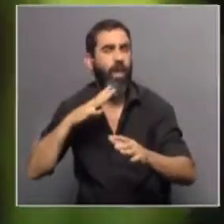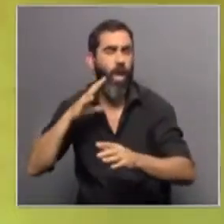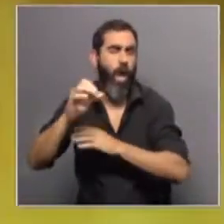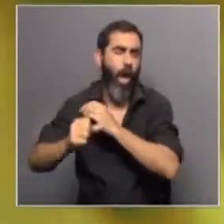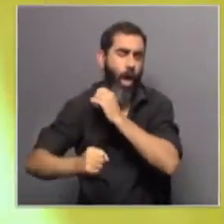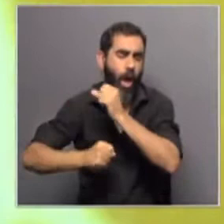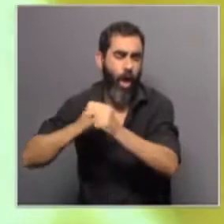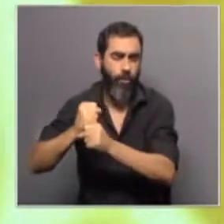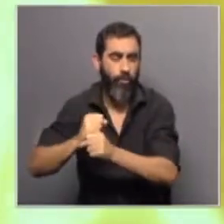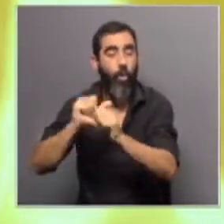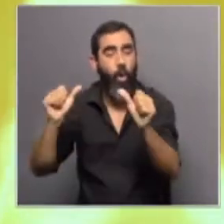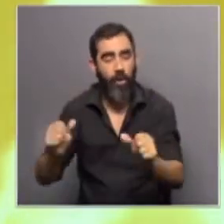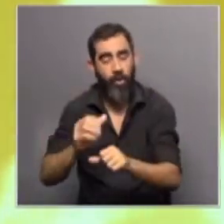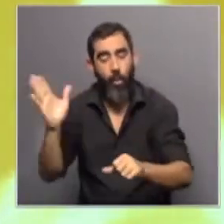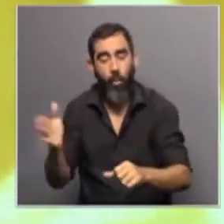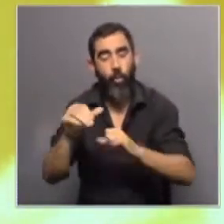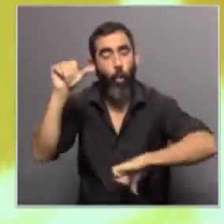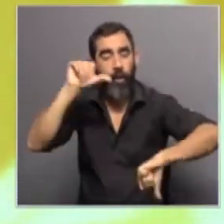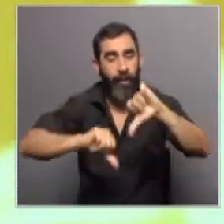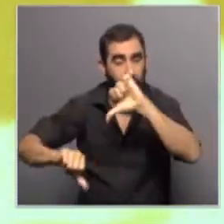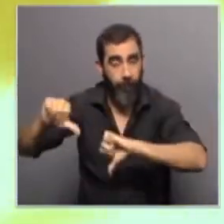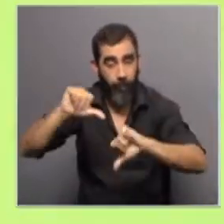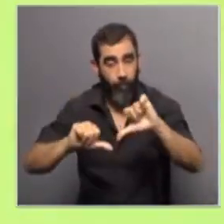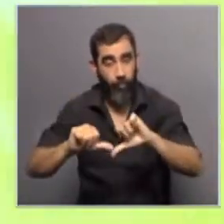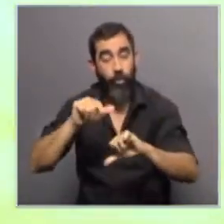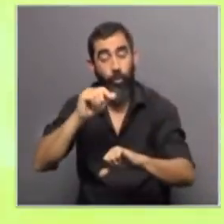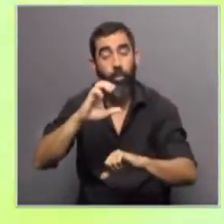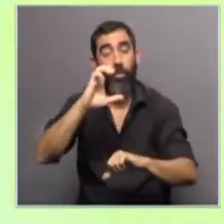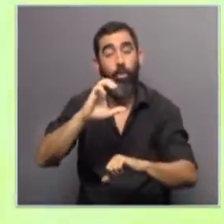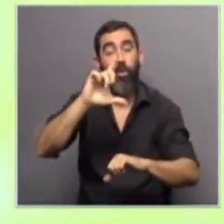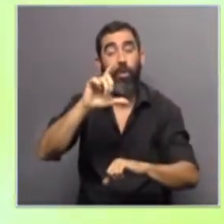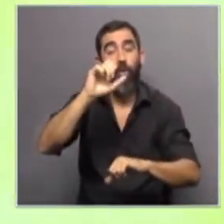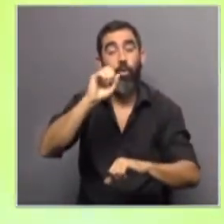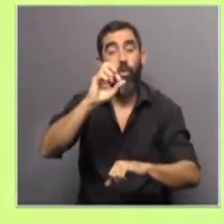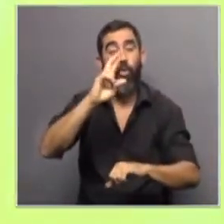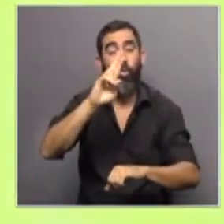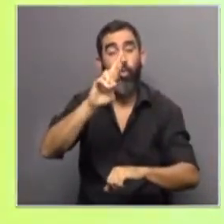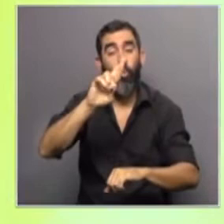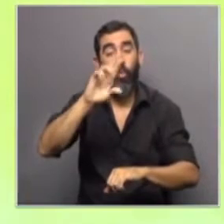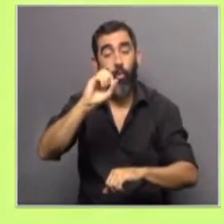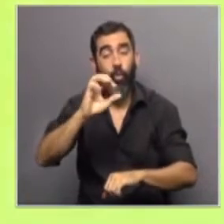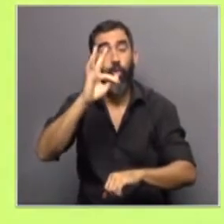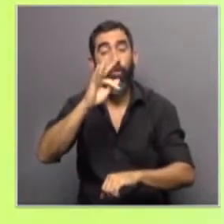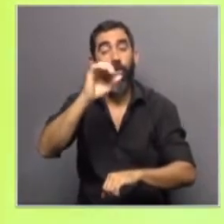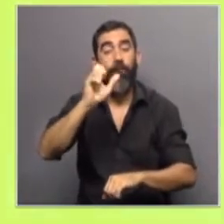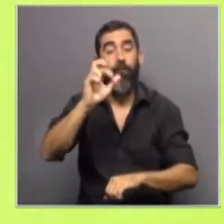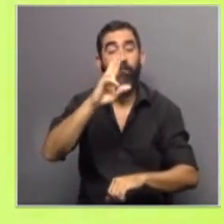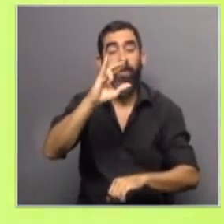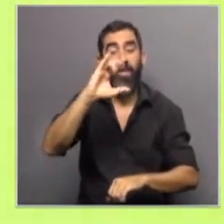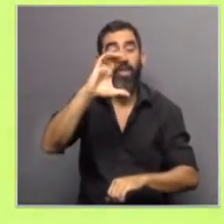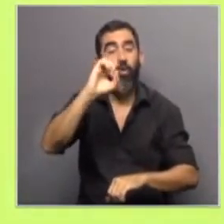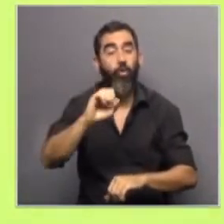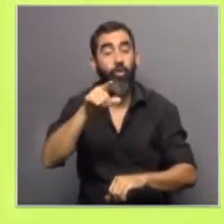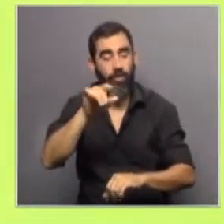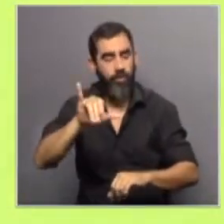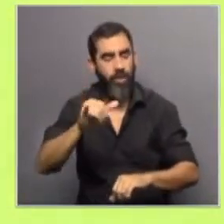décadas desarrolla productos químicos y entre ellos el cloruro férrico. Si bien, como les decíamos, ¿no?, este producto